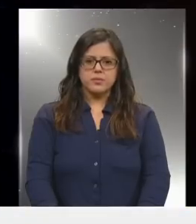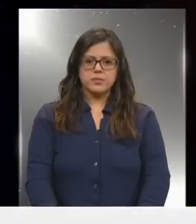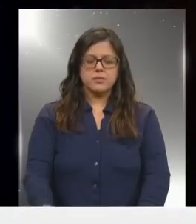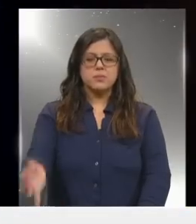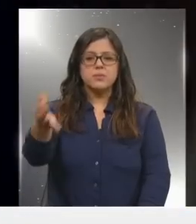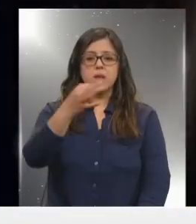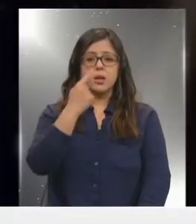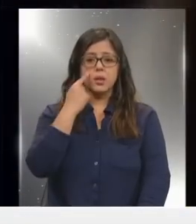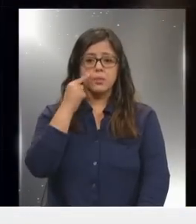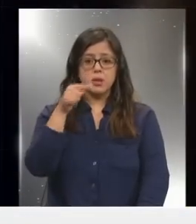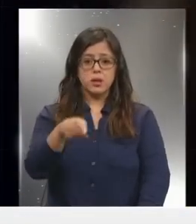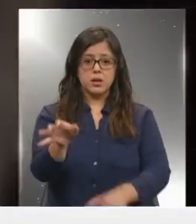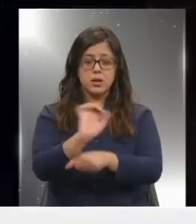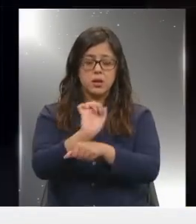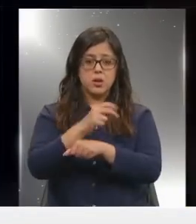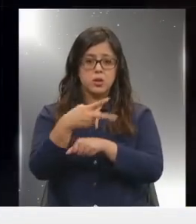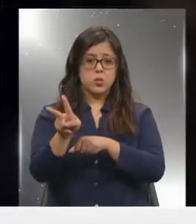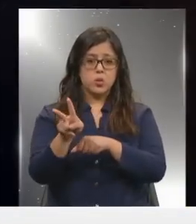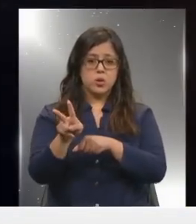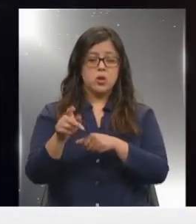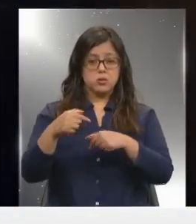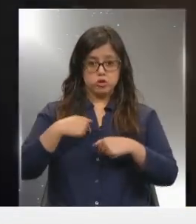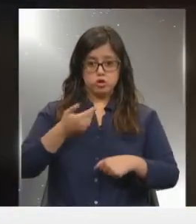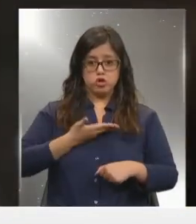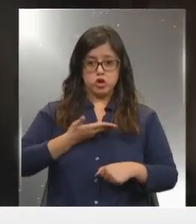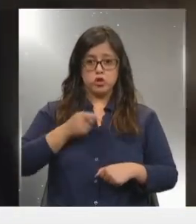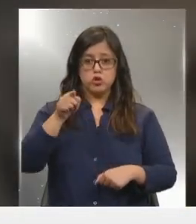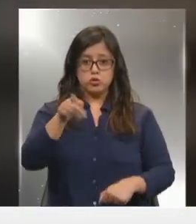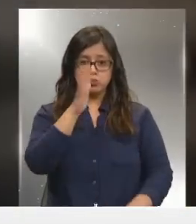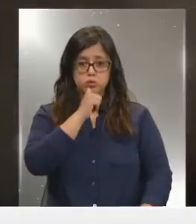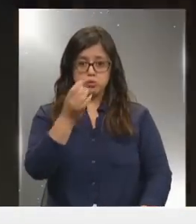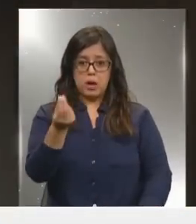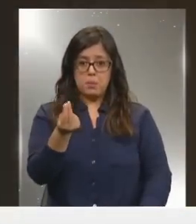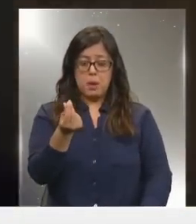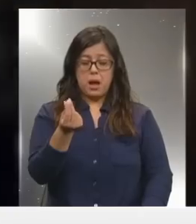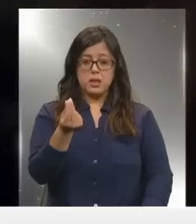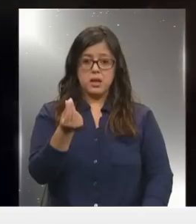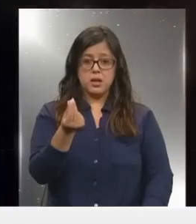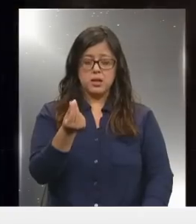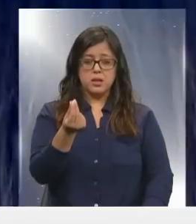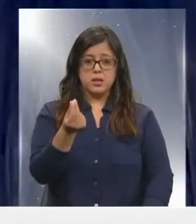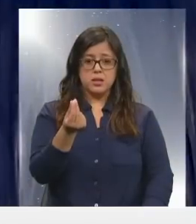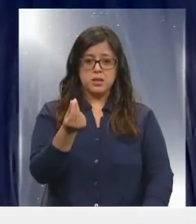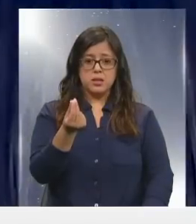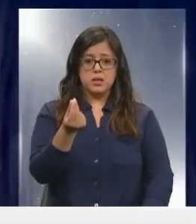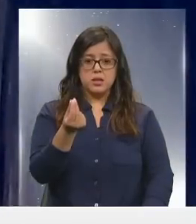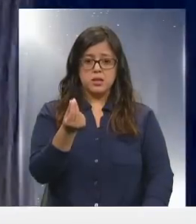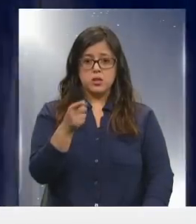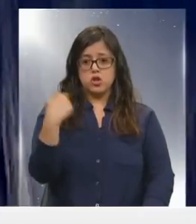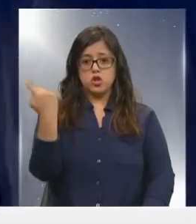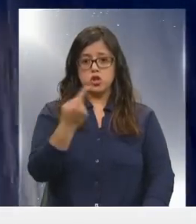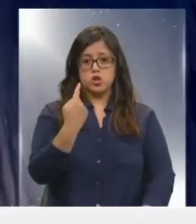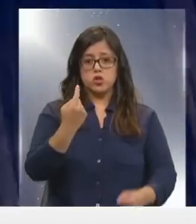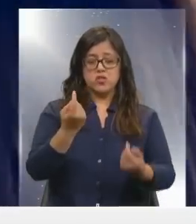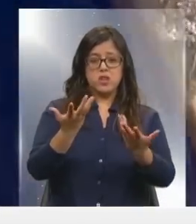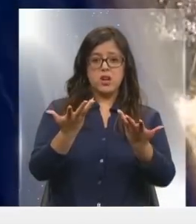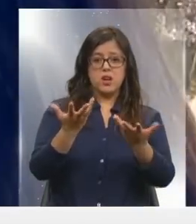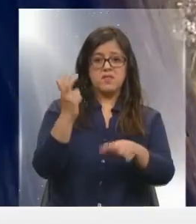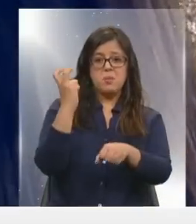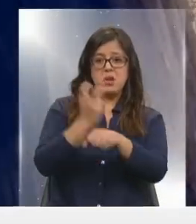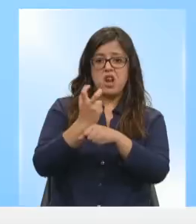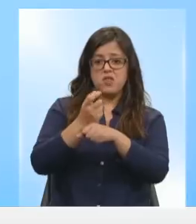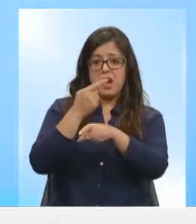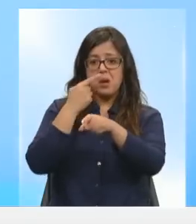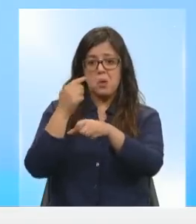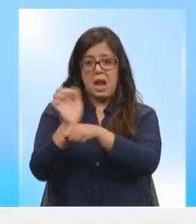Diciéndome, mira, acá está tu auto, acá lo tengo, si no tenés la plata, lo vamos a desarmar o vamos a ir a robar con